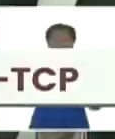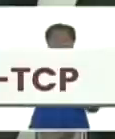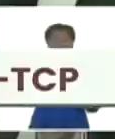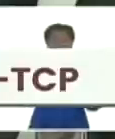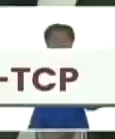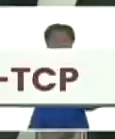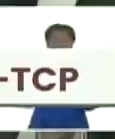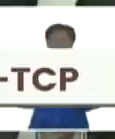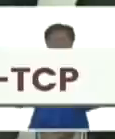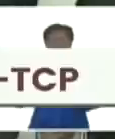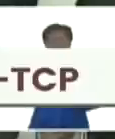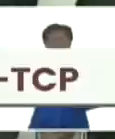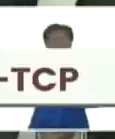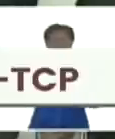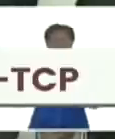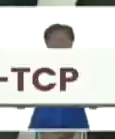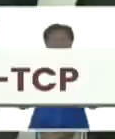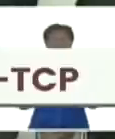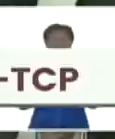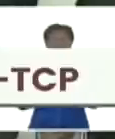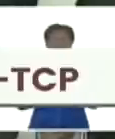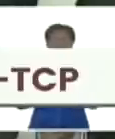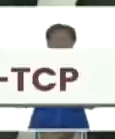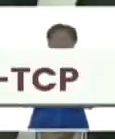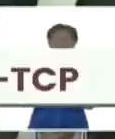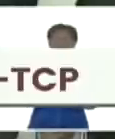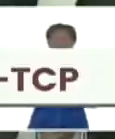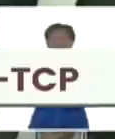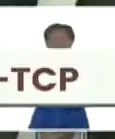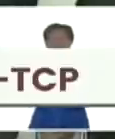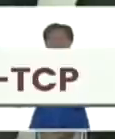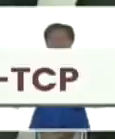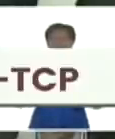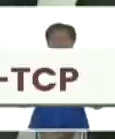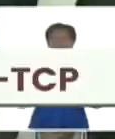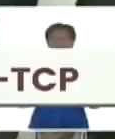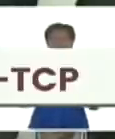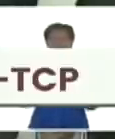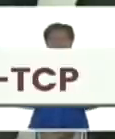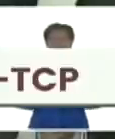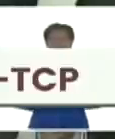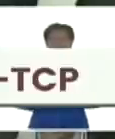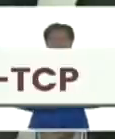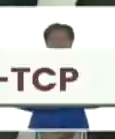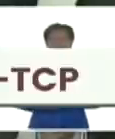dividido. Of our knowledge and our abilities, we are on the a nuestro